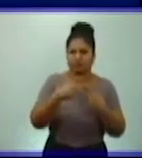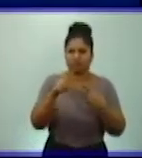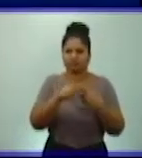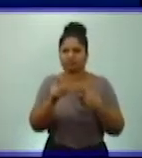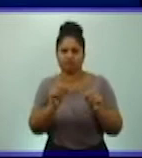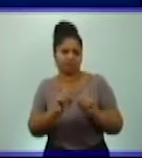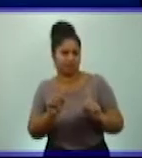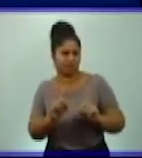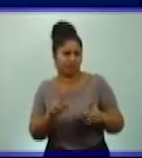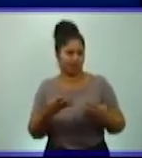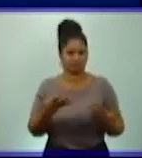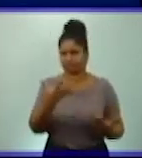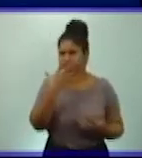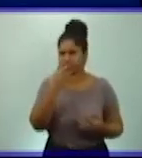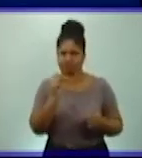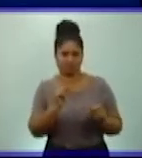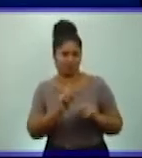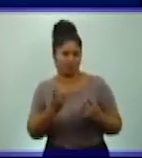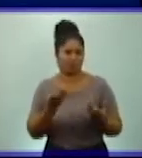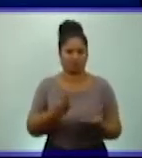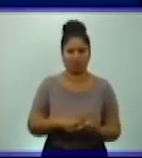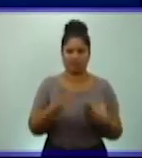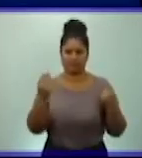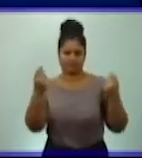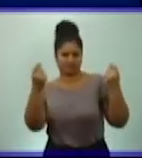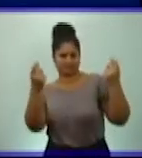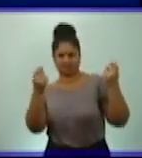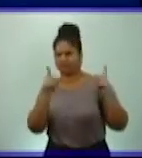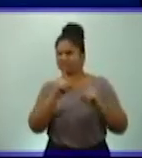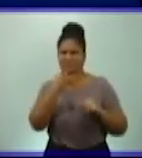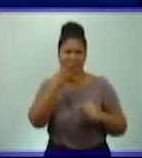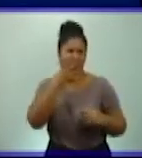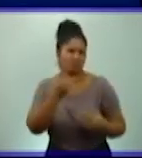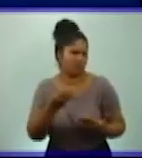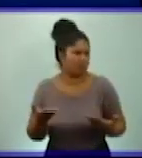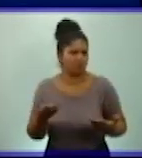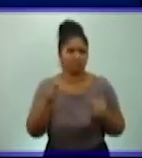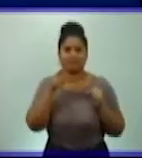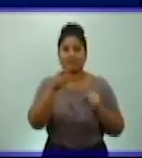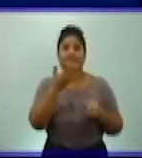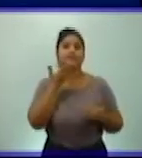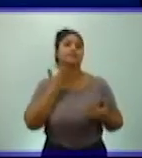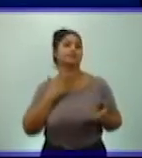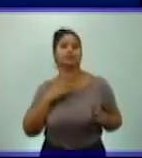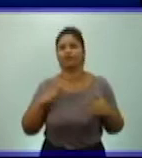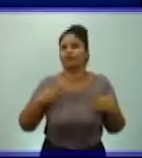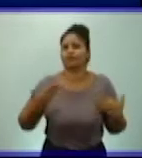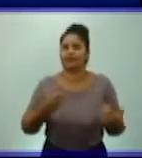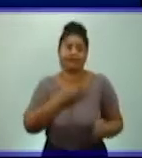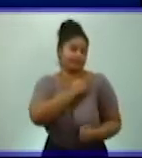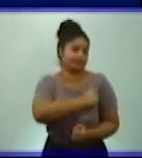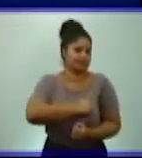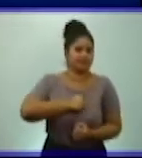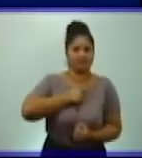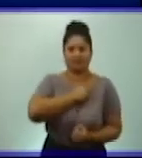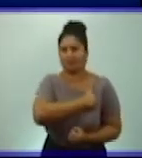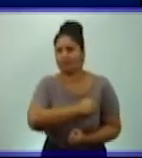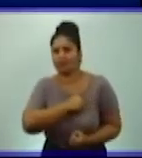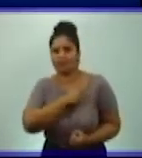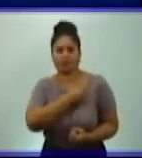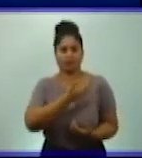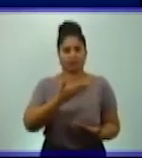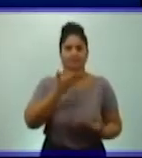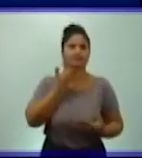proceso de amar, de tratar de convencer, y desea e intenta hacerlo con desesperación, amor que mis intentos